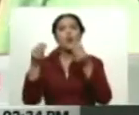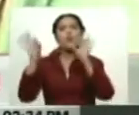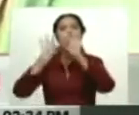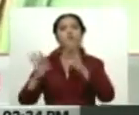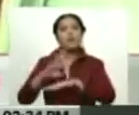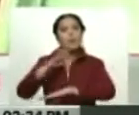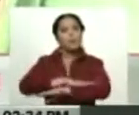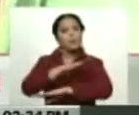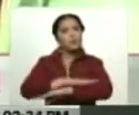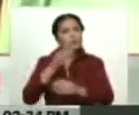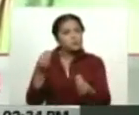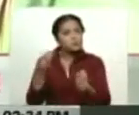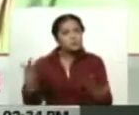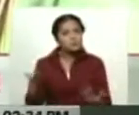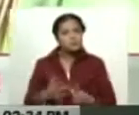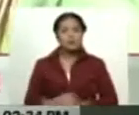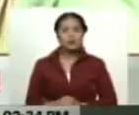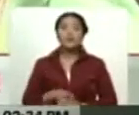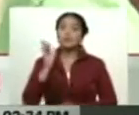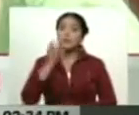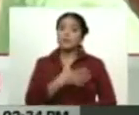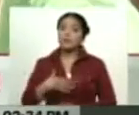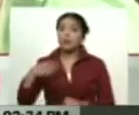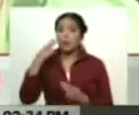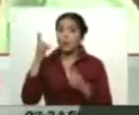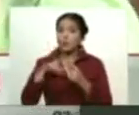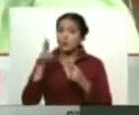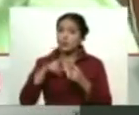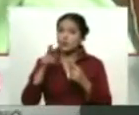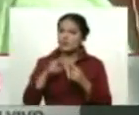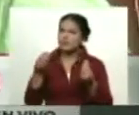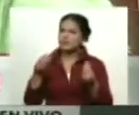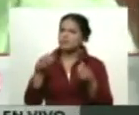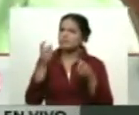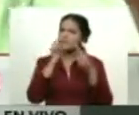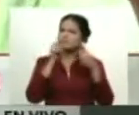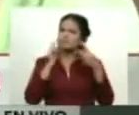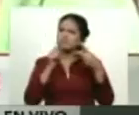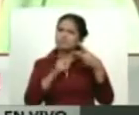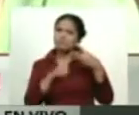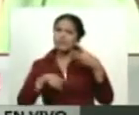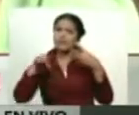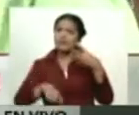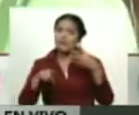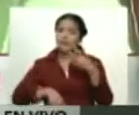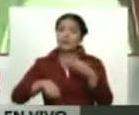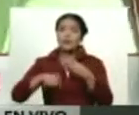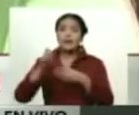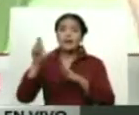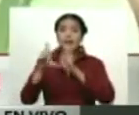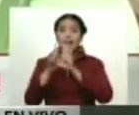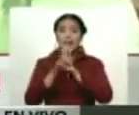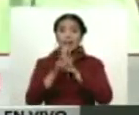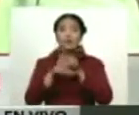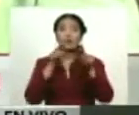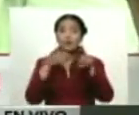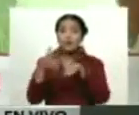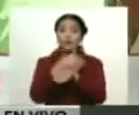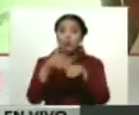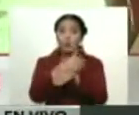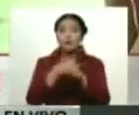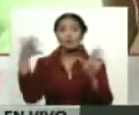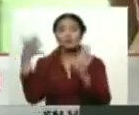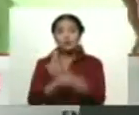comportamiento? Aparte de esto, también quiero conocer cuáles son las prioridades legislativas que tiene su gobierno de